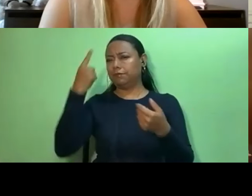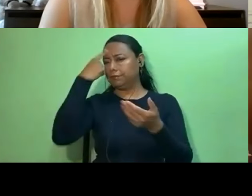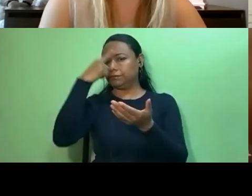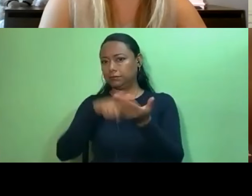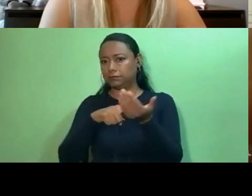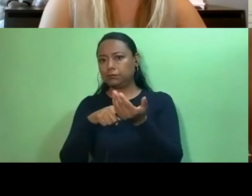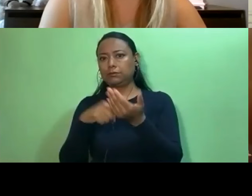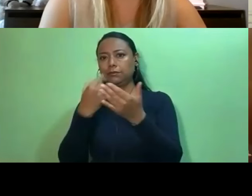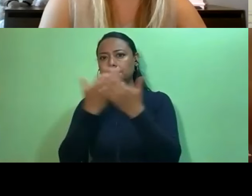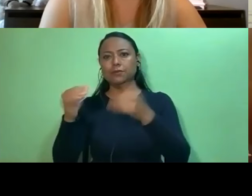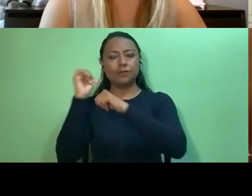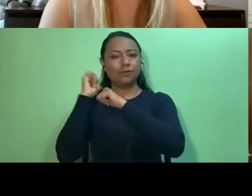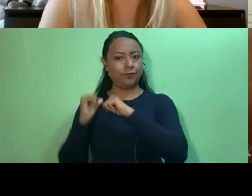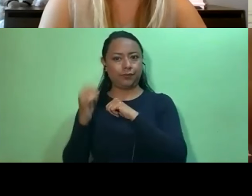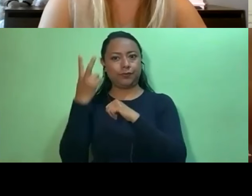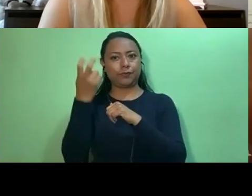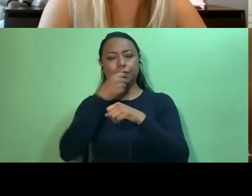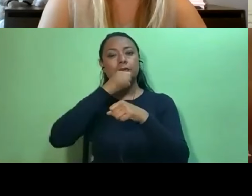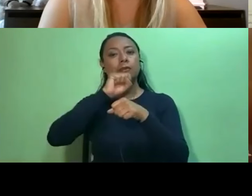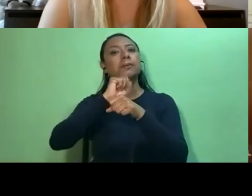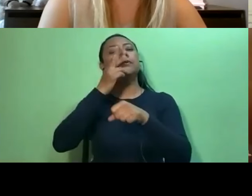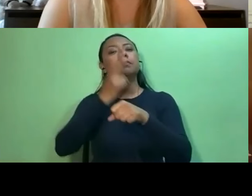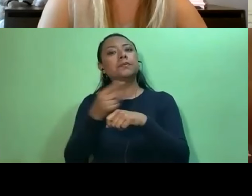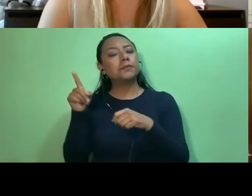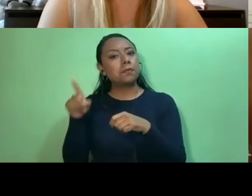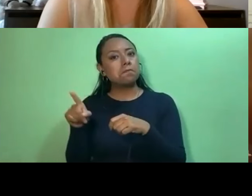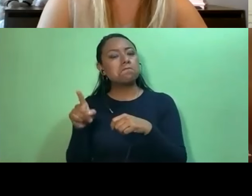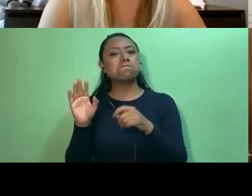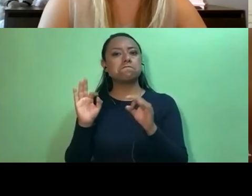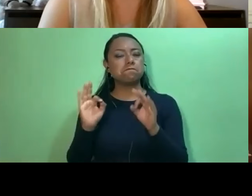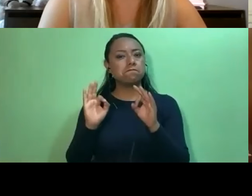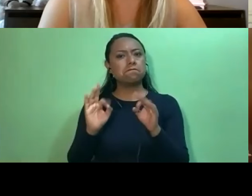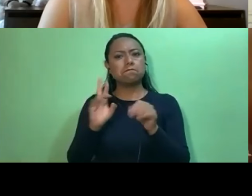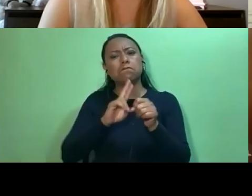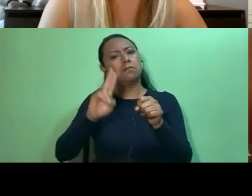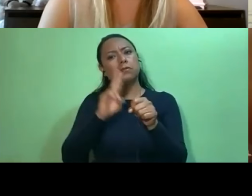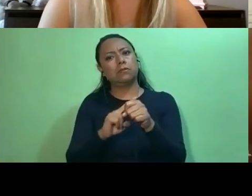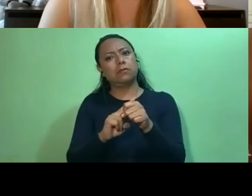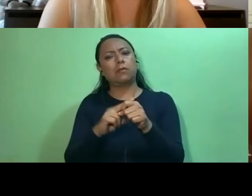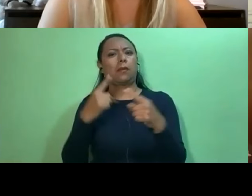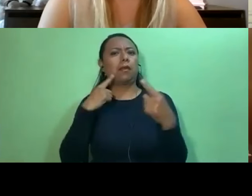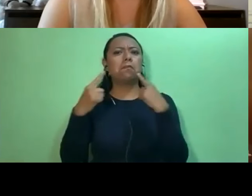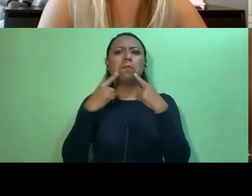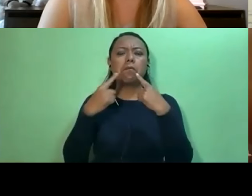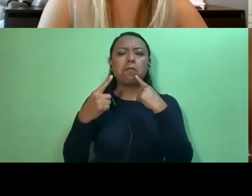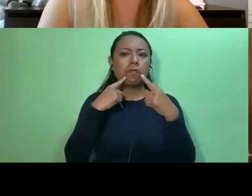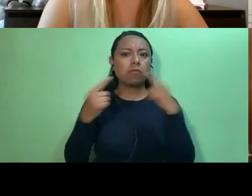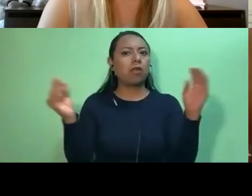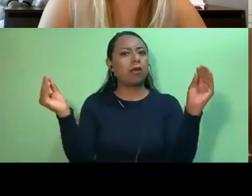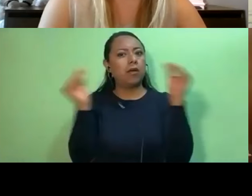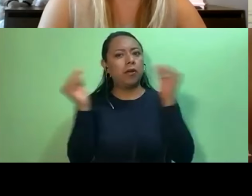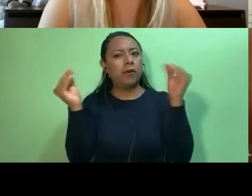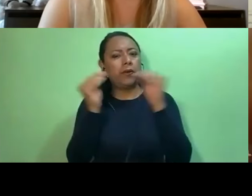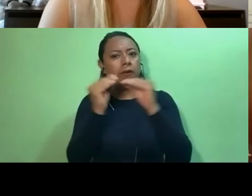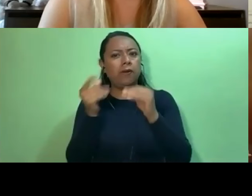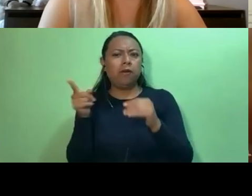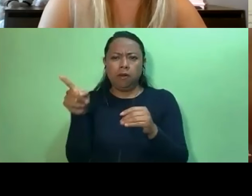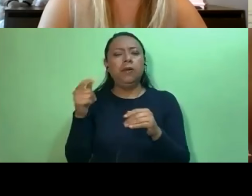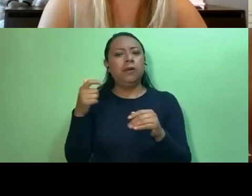secretaría tiene una disposición natural al diálogo, al debate,